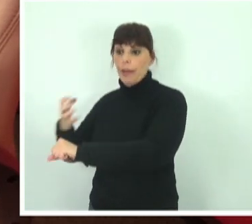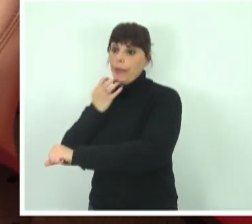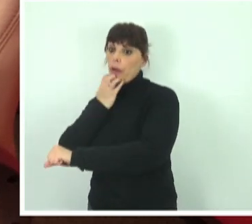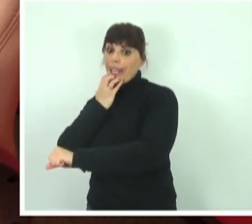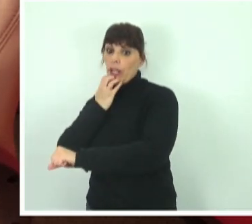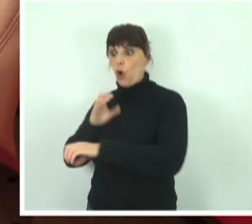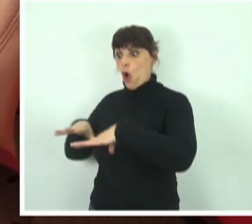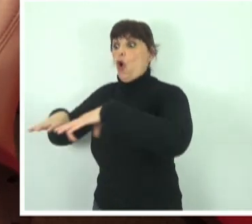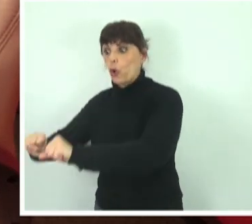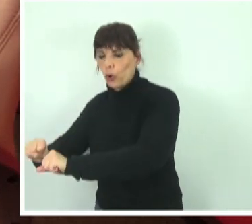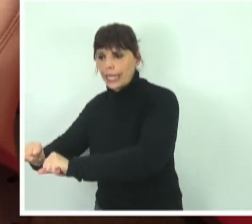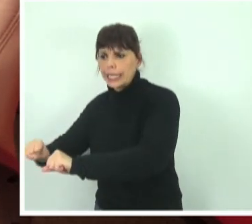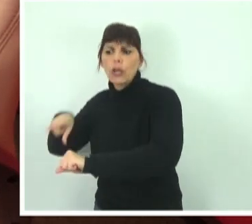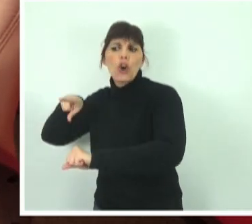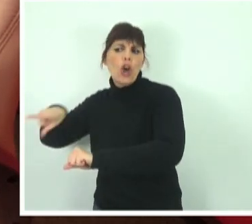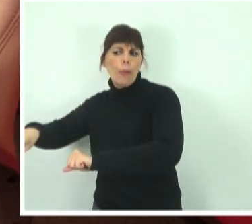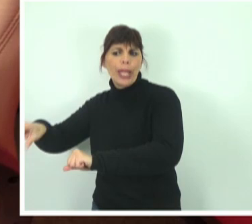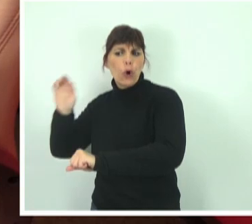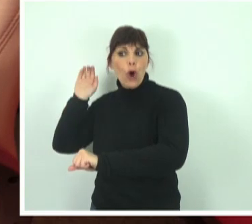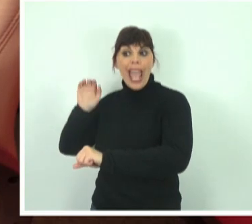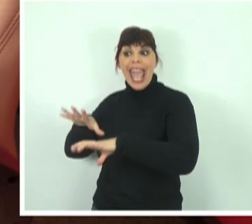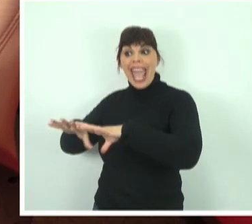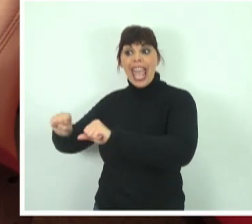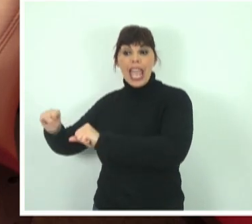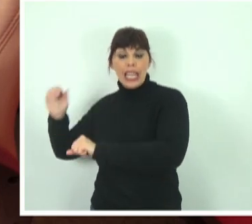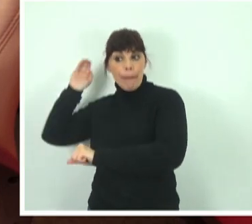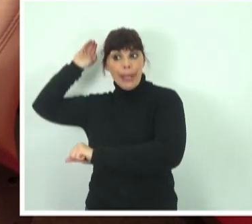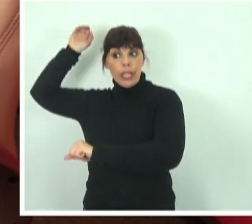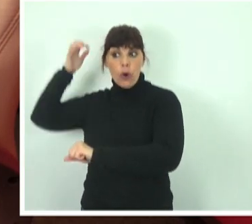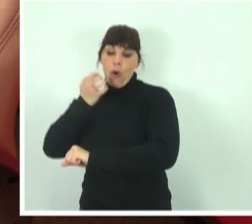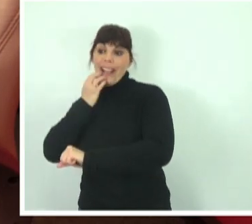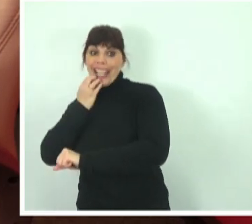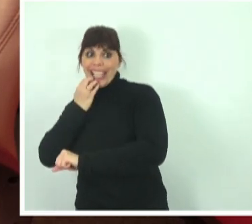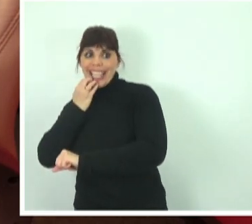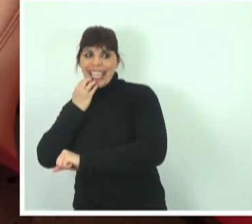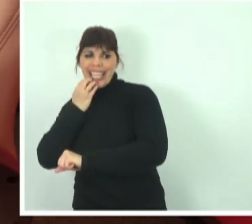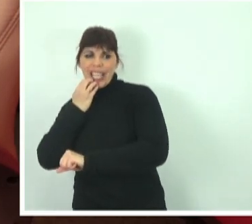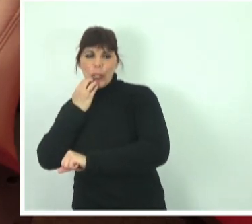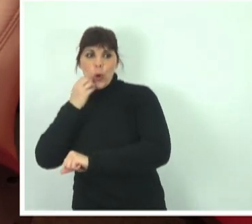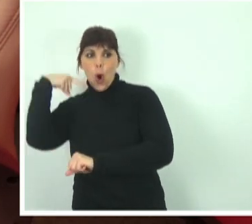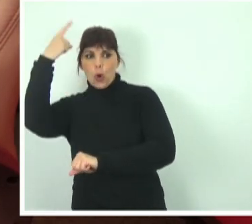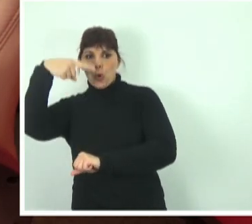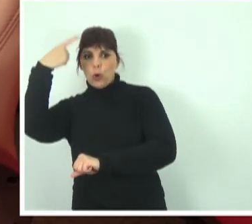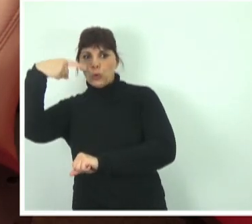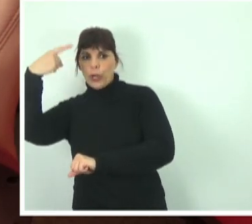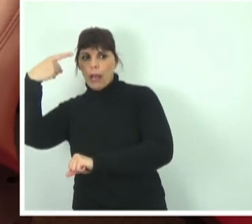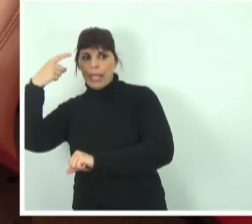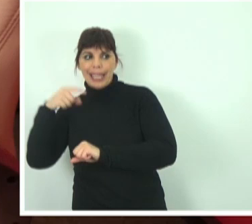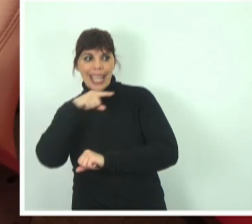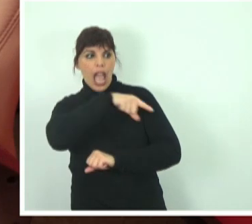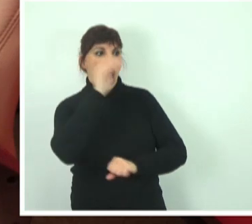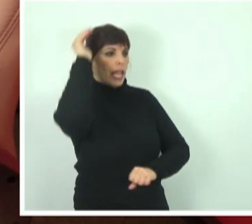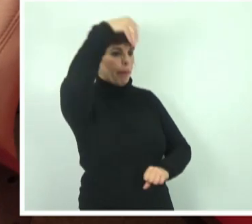cuando en una ciudad, se necesitaba como un grupo de